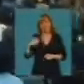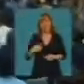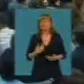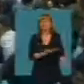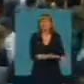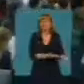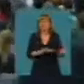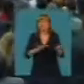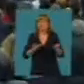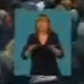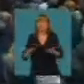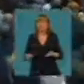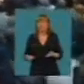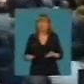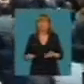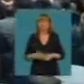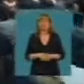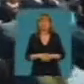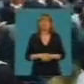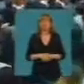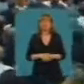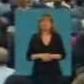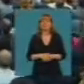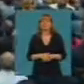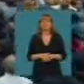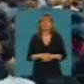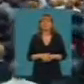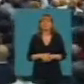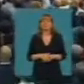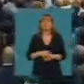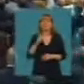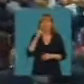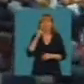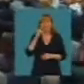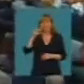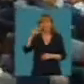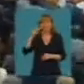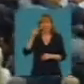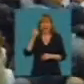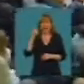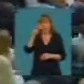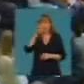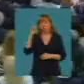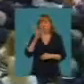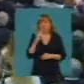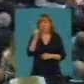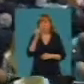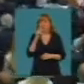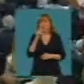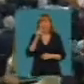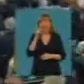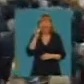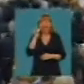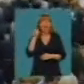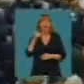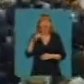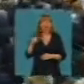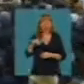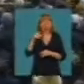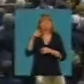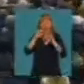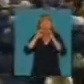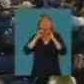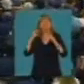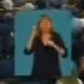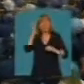Invitamos ahora al señor doctor Héctor Icaciuriaga a realizar la jura como secretario de Inteligencia.